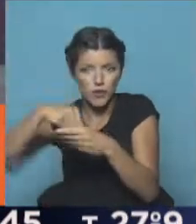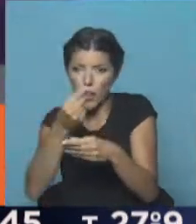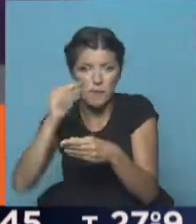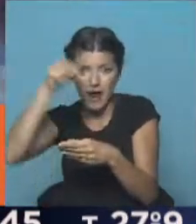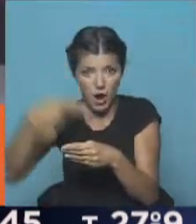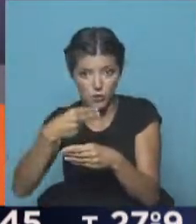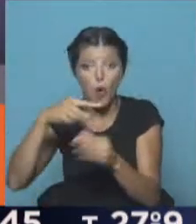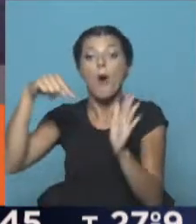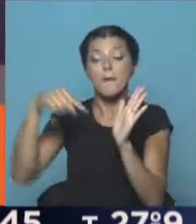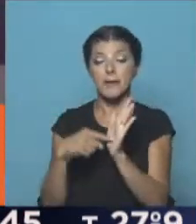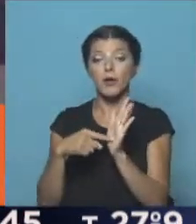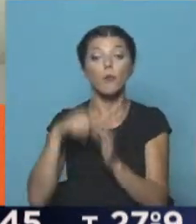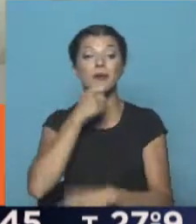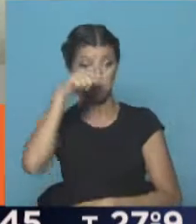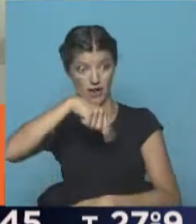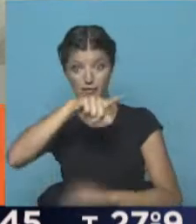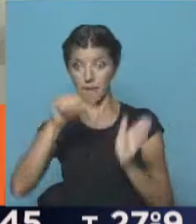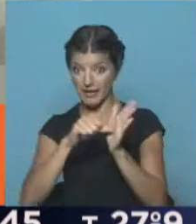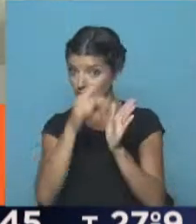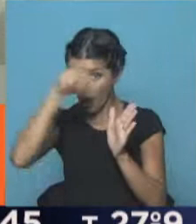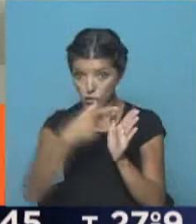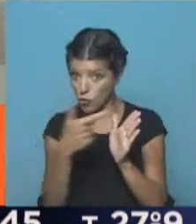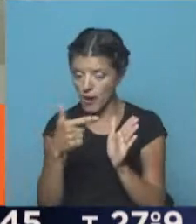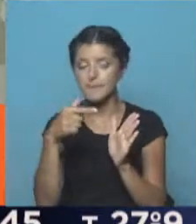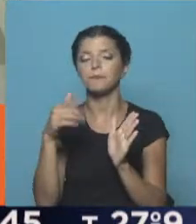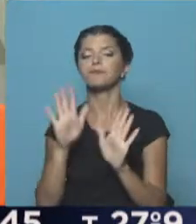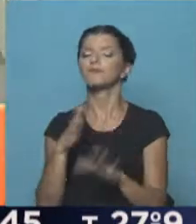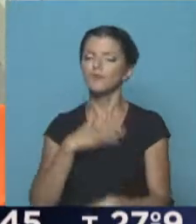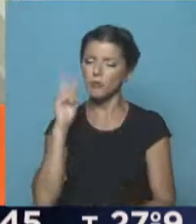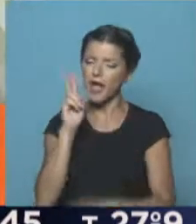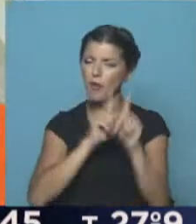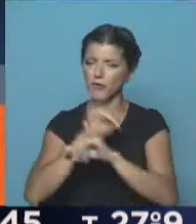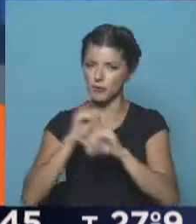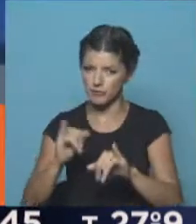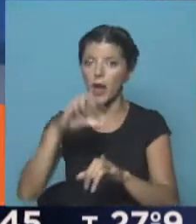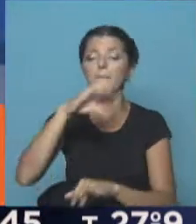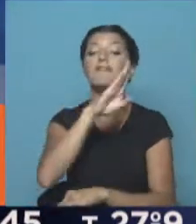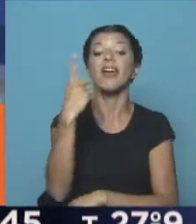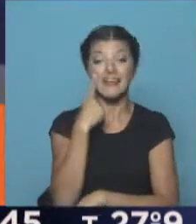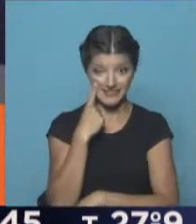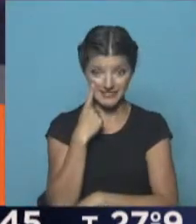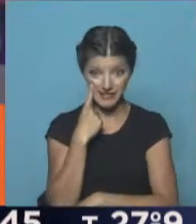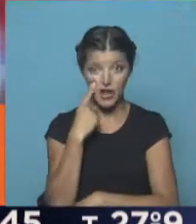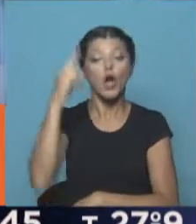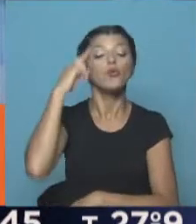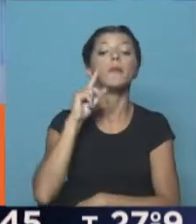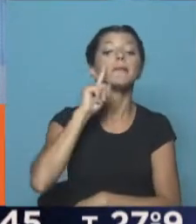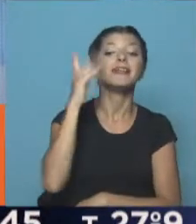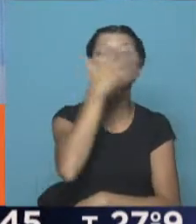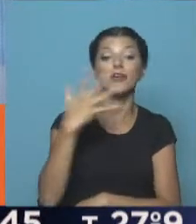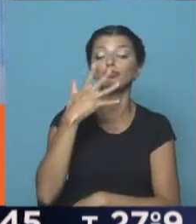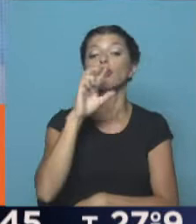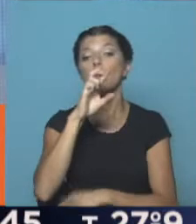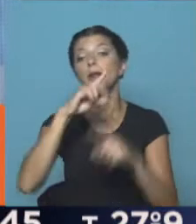aún sin euro entonces que son países que tienen una mira está mirando algunos dato del pib per cápita rumana es nueve mil quinientos dólares por año el de